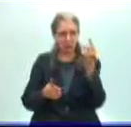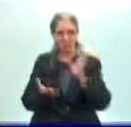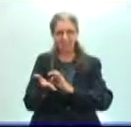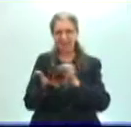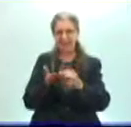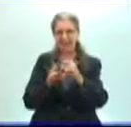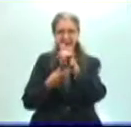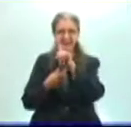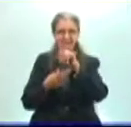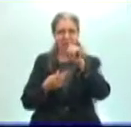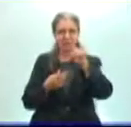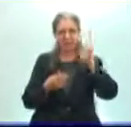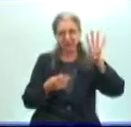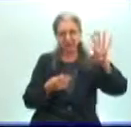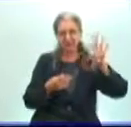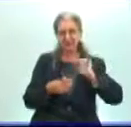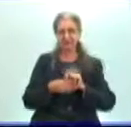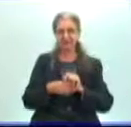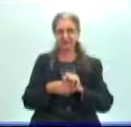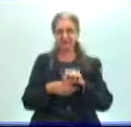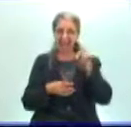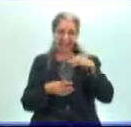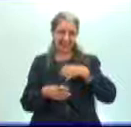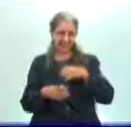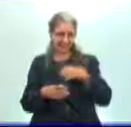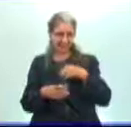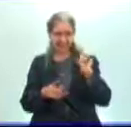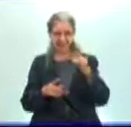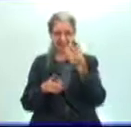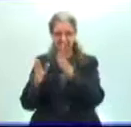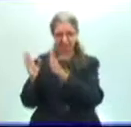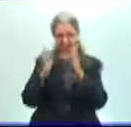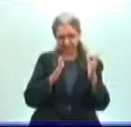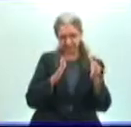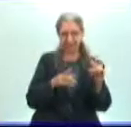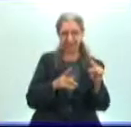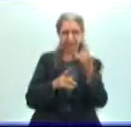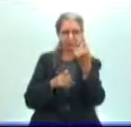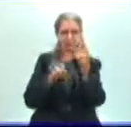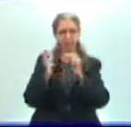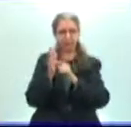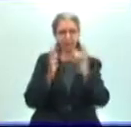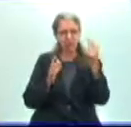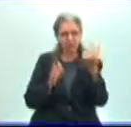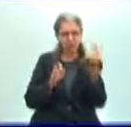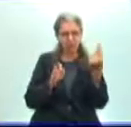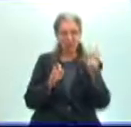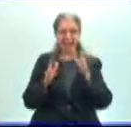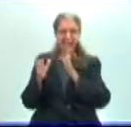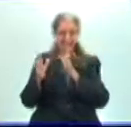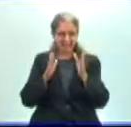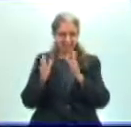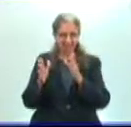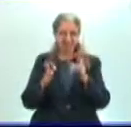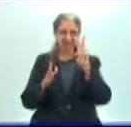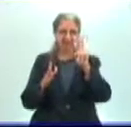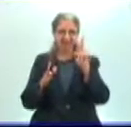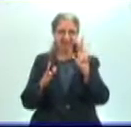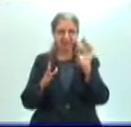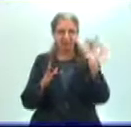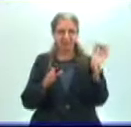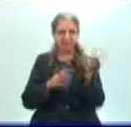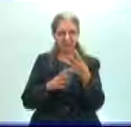114. En él tienes una primera orden en el que vas a clasificar en verdadera o falsa